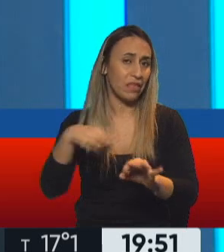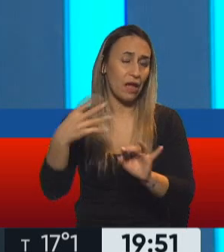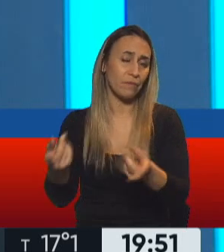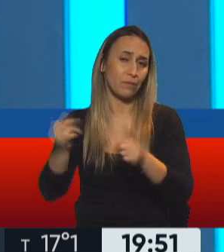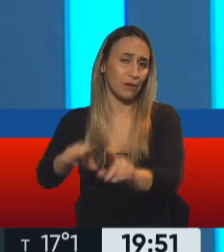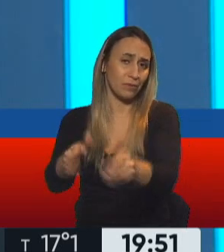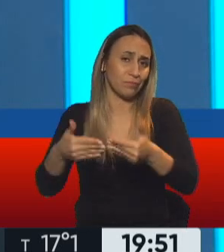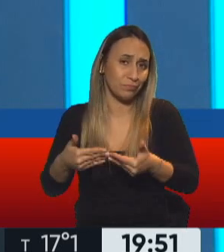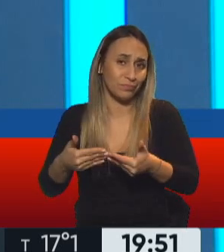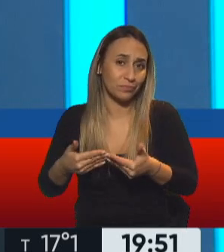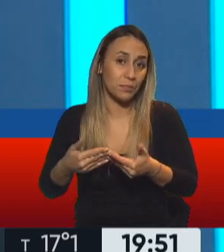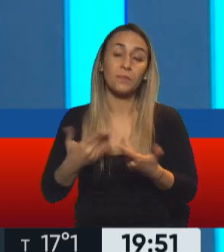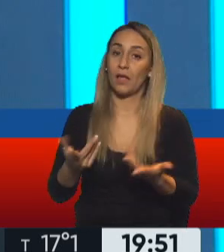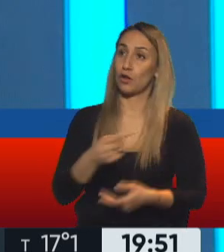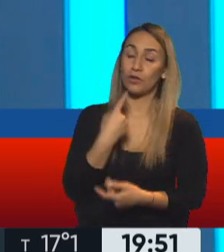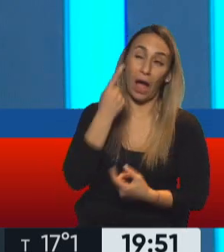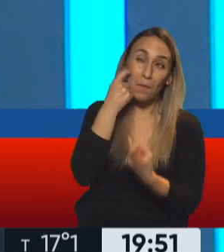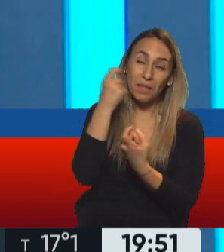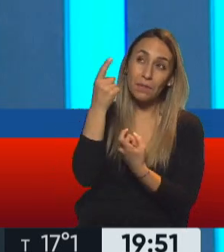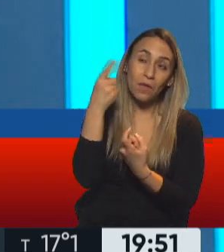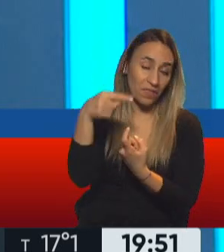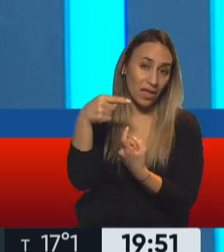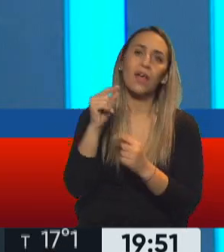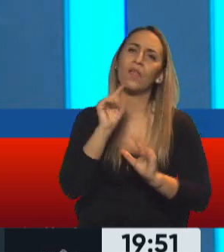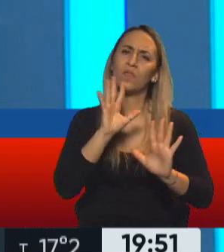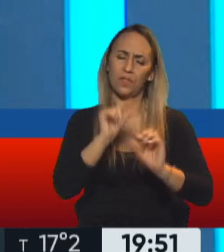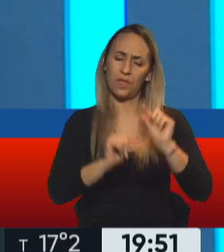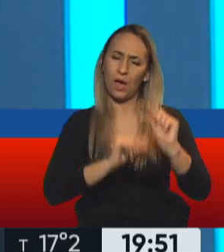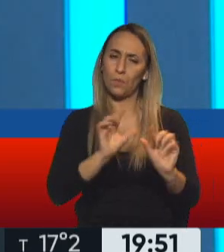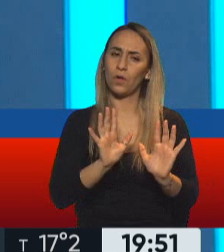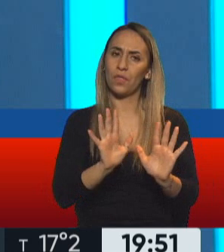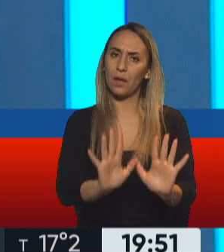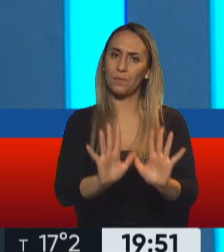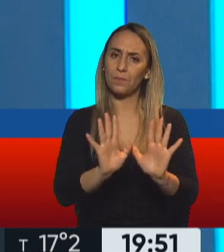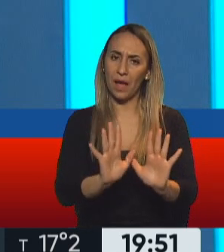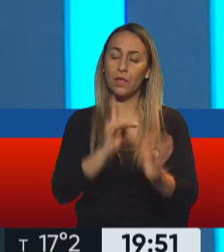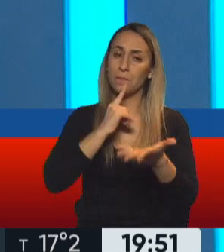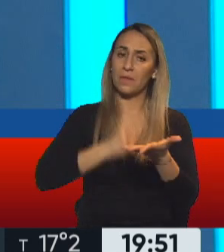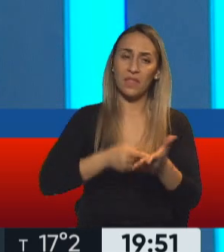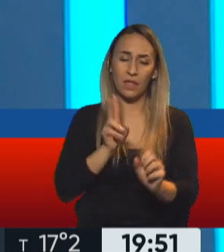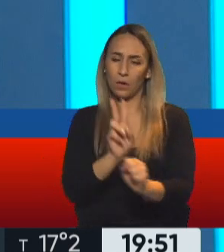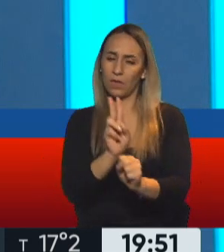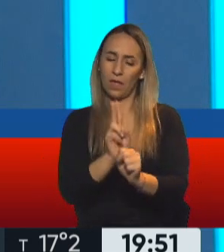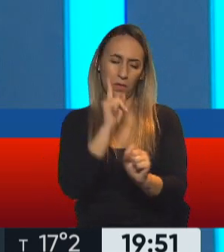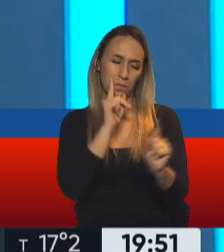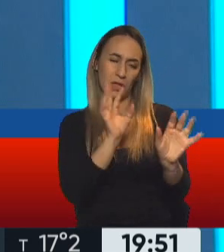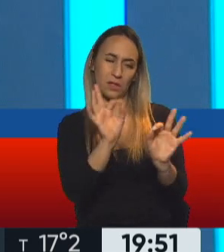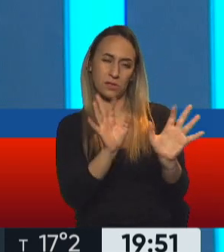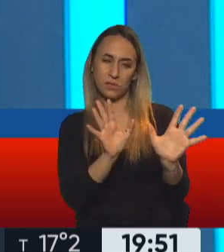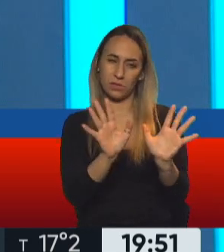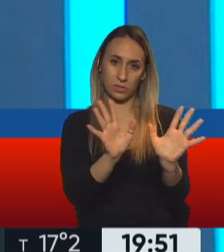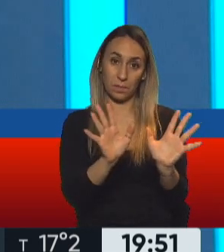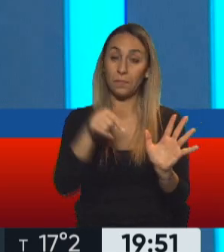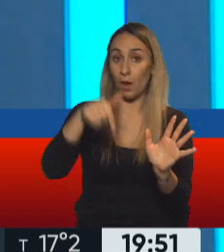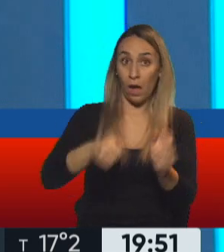ola. ¿Qué tenemos que hacer nosotros entonces? El aprendizaje, ir gradualmente, avanzando con cuidado, sosteniendo las medidas de cuidado. Hoy hablamos de la presencialidad escolar,